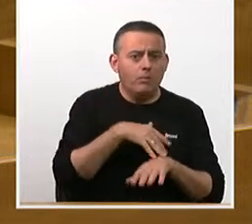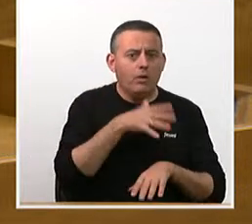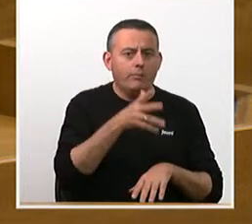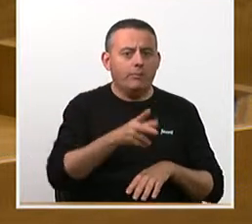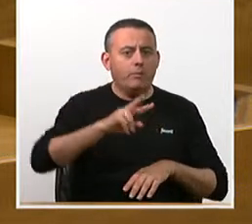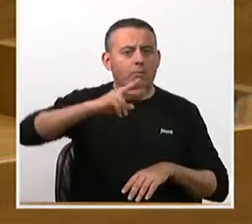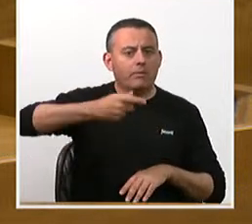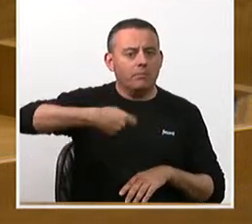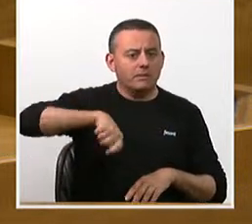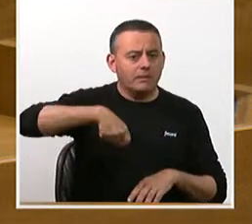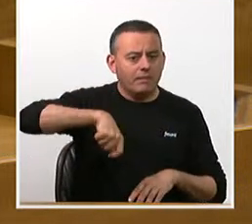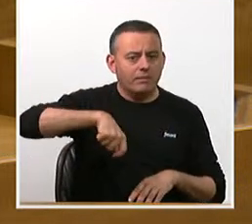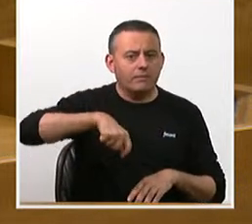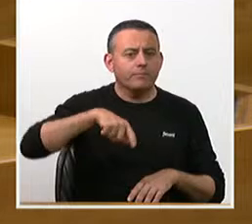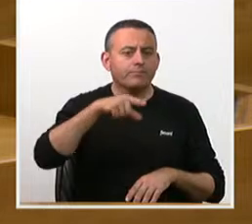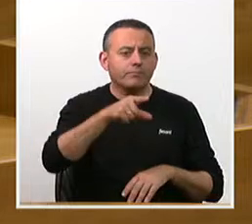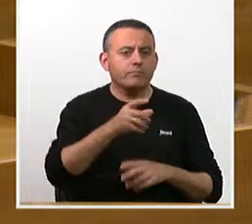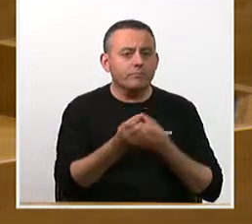del